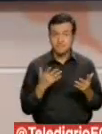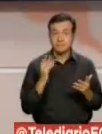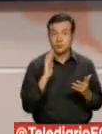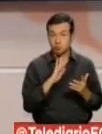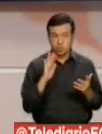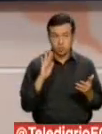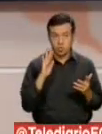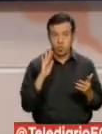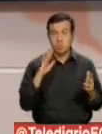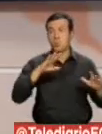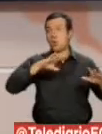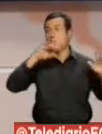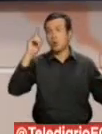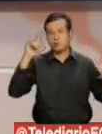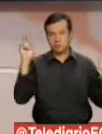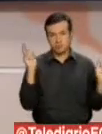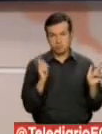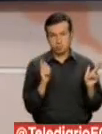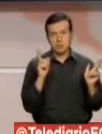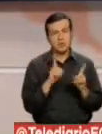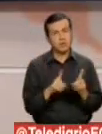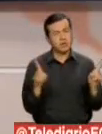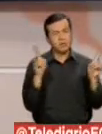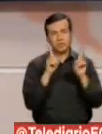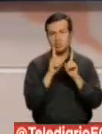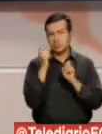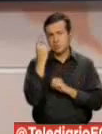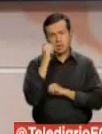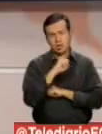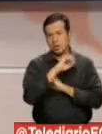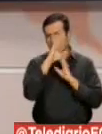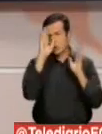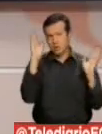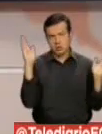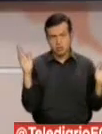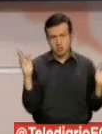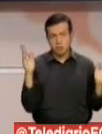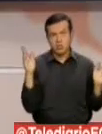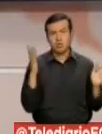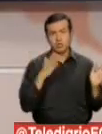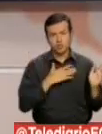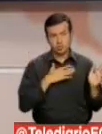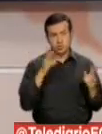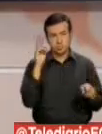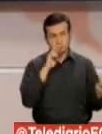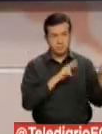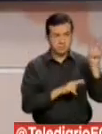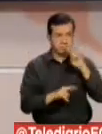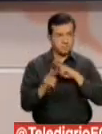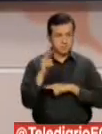su tamaño. Y hay unas cifras contundentes. Hay unas cifras contundentes que yo las analizo en el libro Tratado de